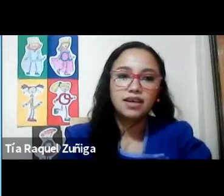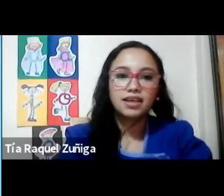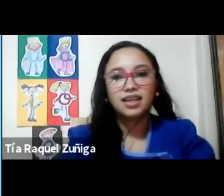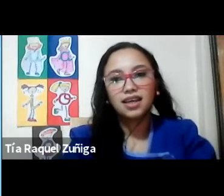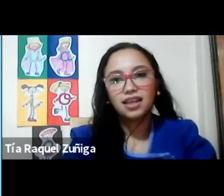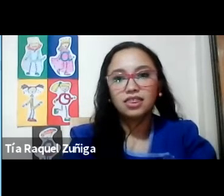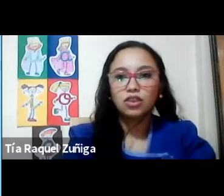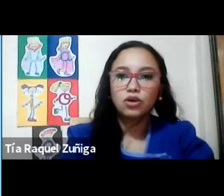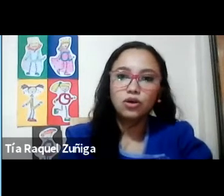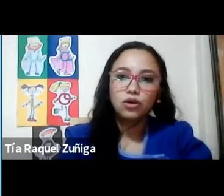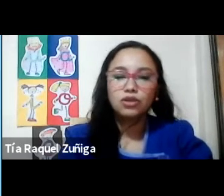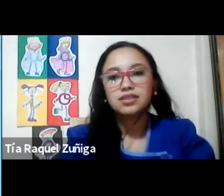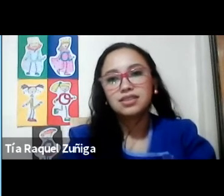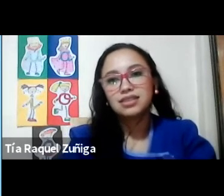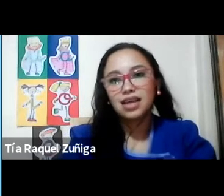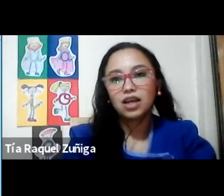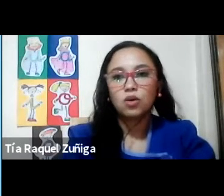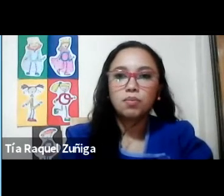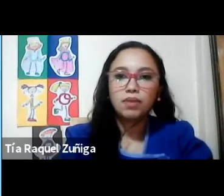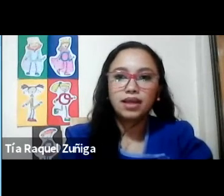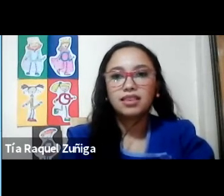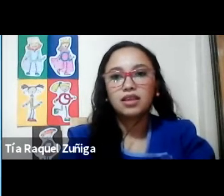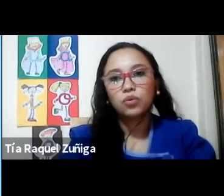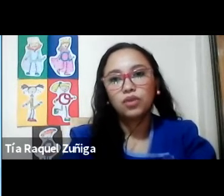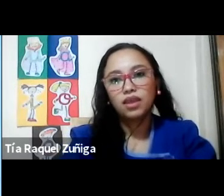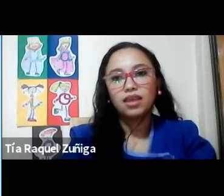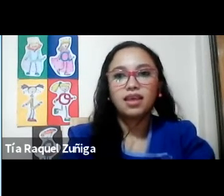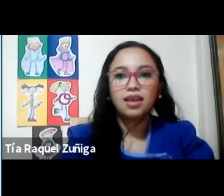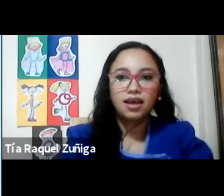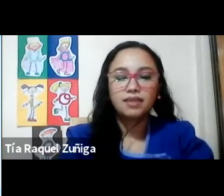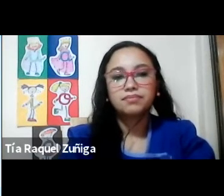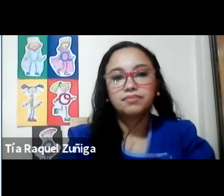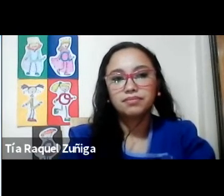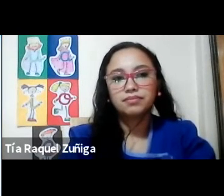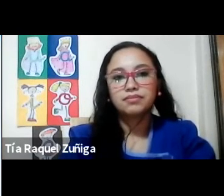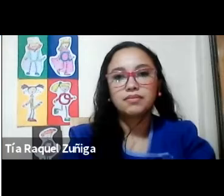va girando, se completa un día.